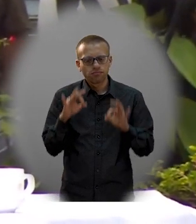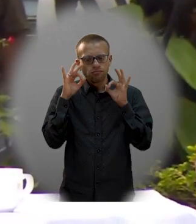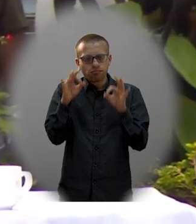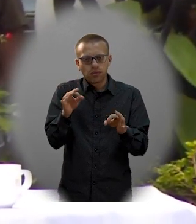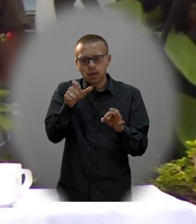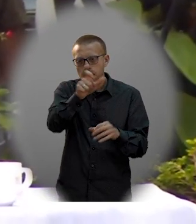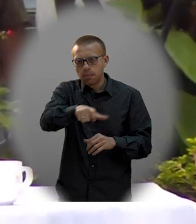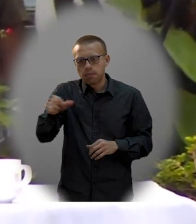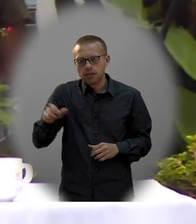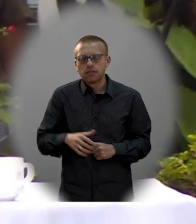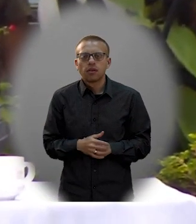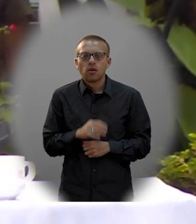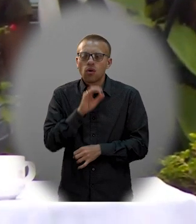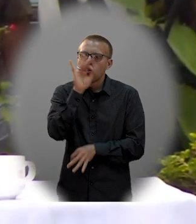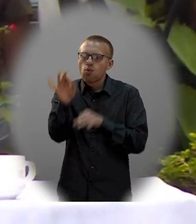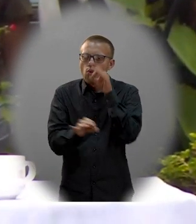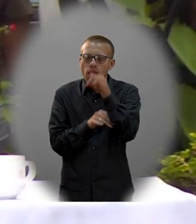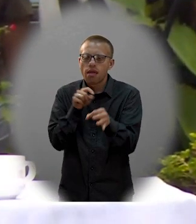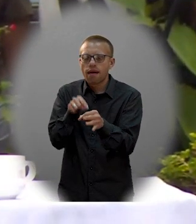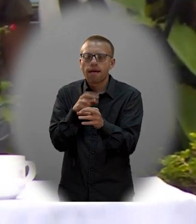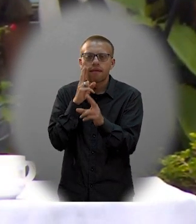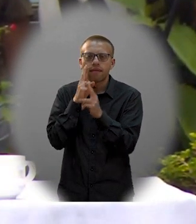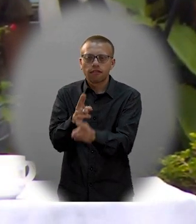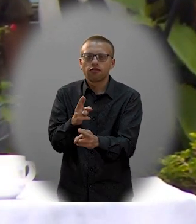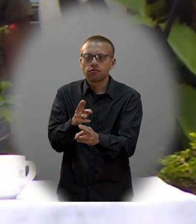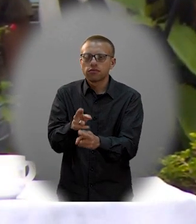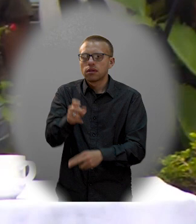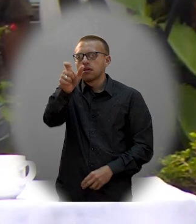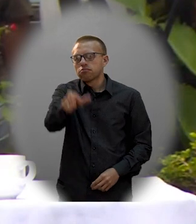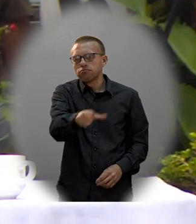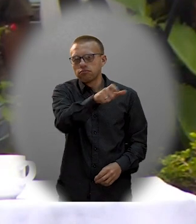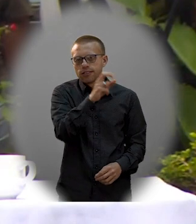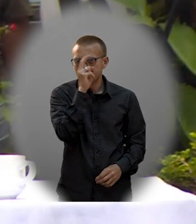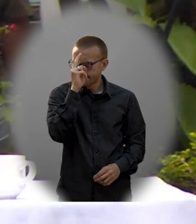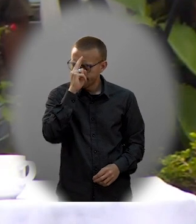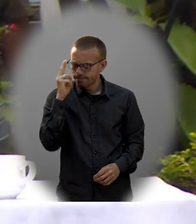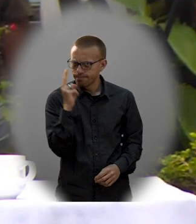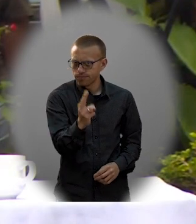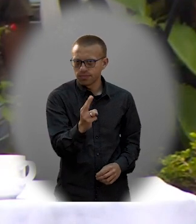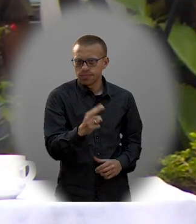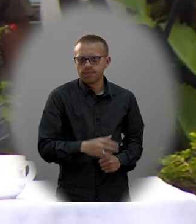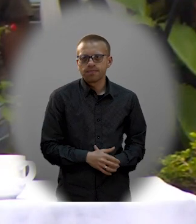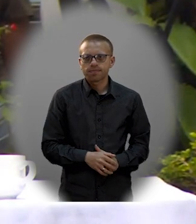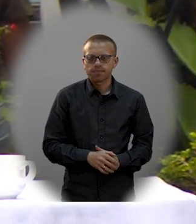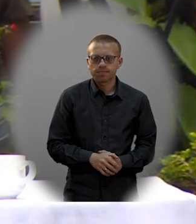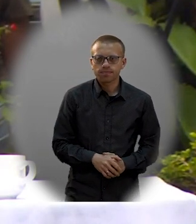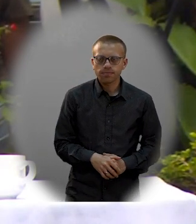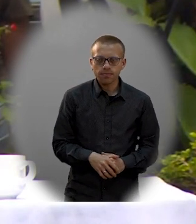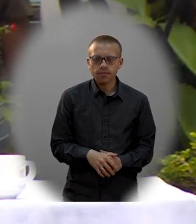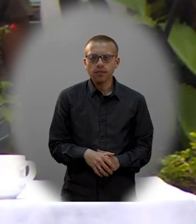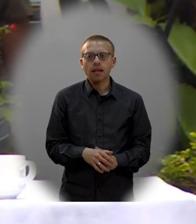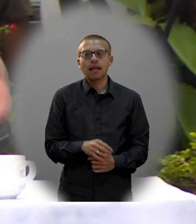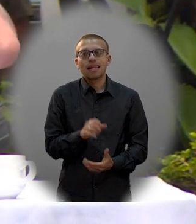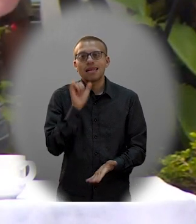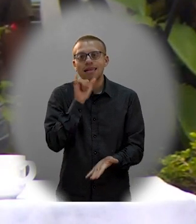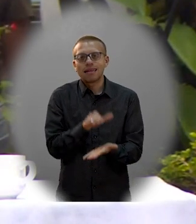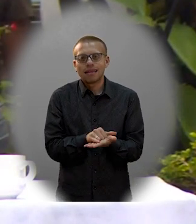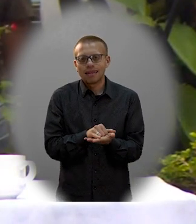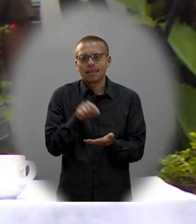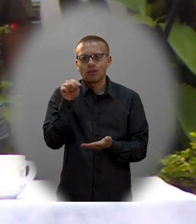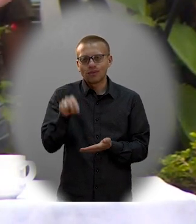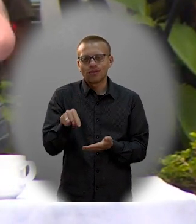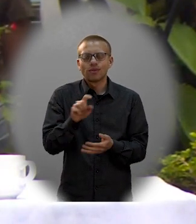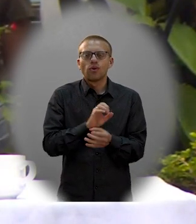personas. Cuidar significa reconocer la dignidad de las otras personas. Y ahí hay otro elemento, y es que